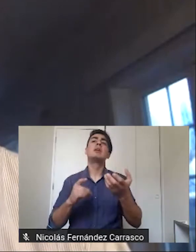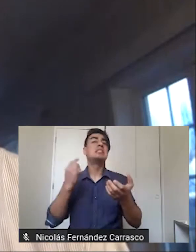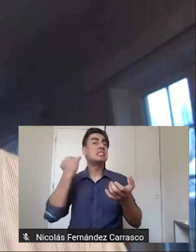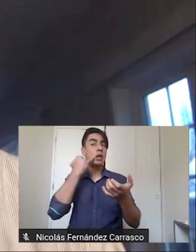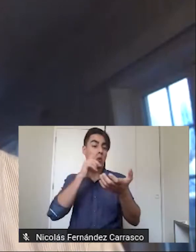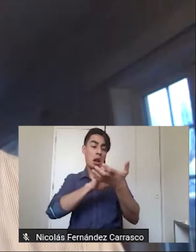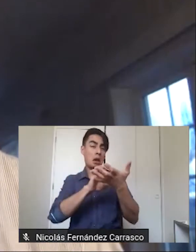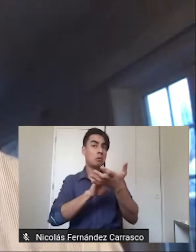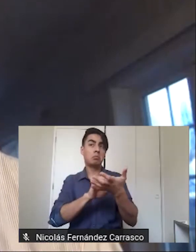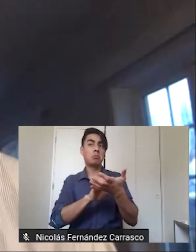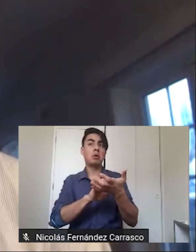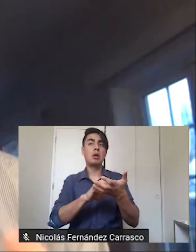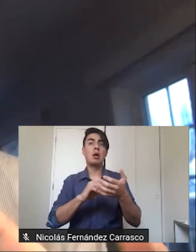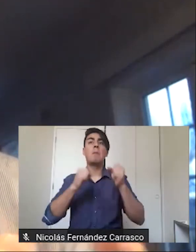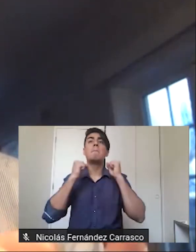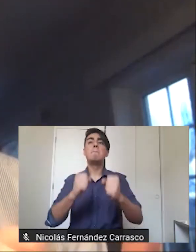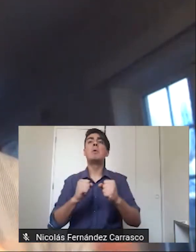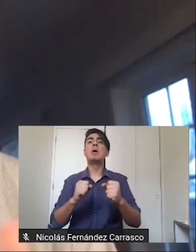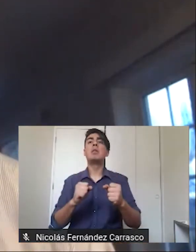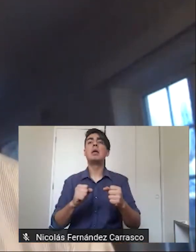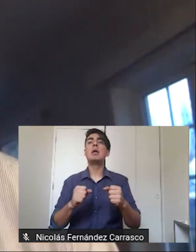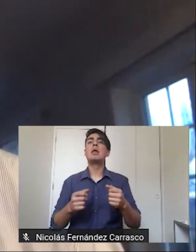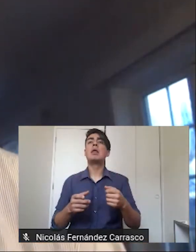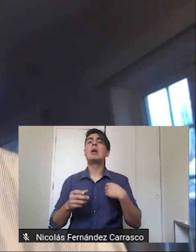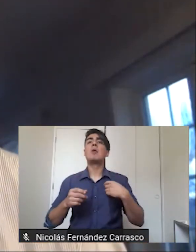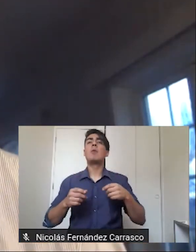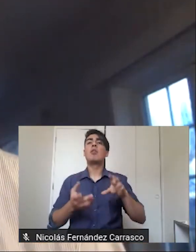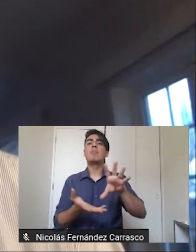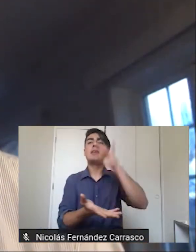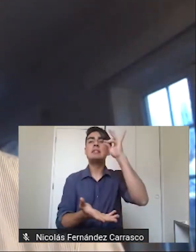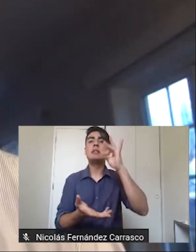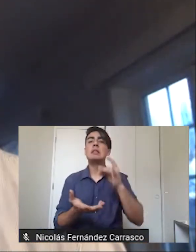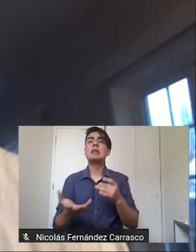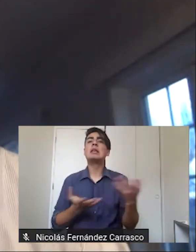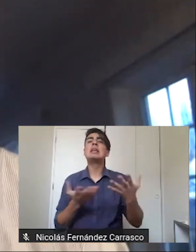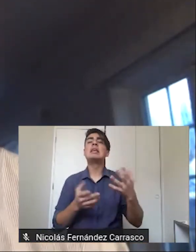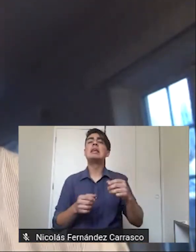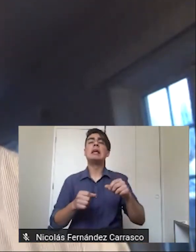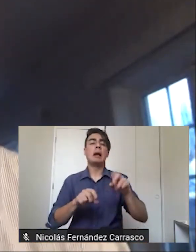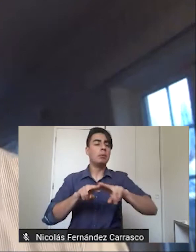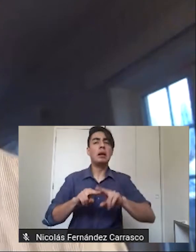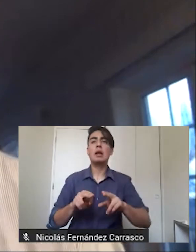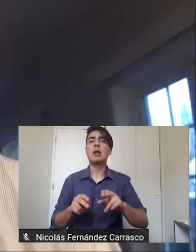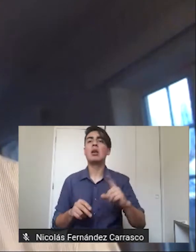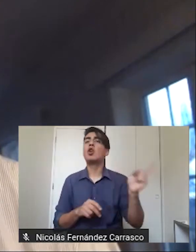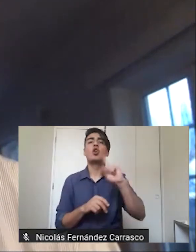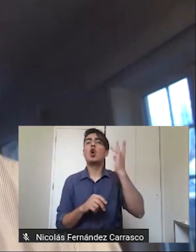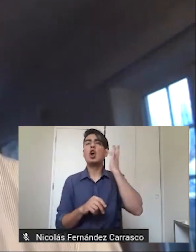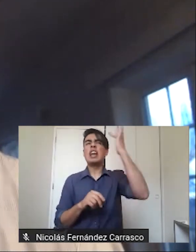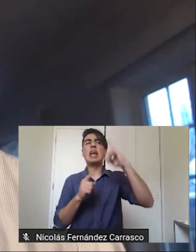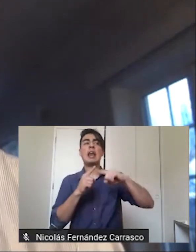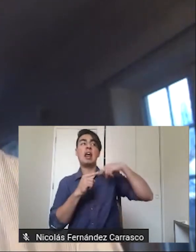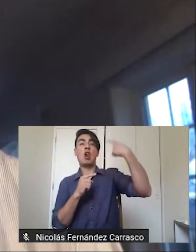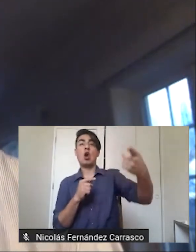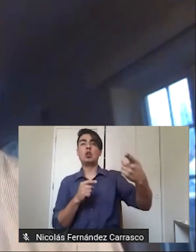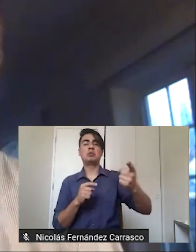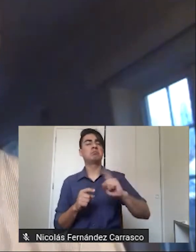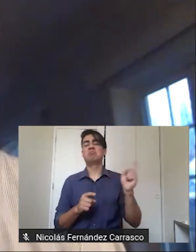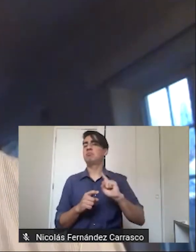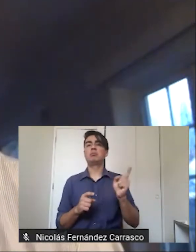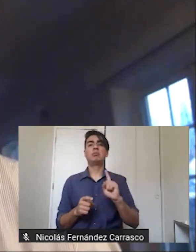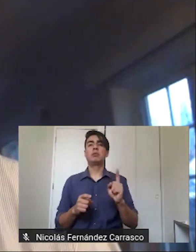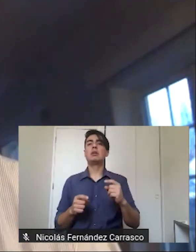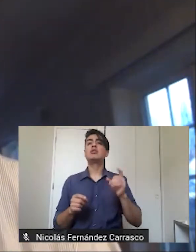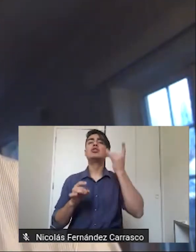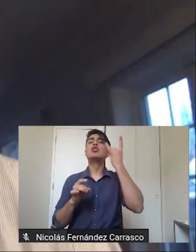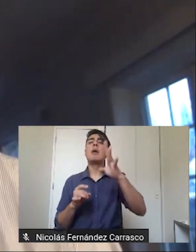en cosa de segundos. Podemos decidir qué es la verdad. No creemos en el otro, creemos en nuestra